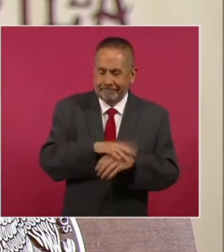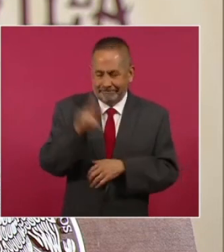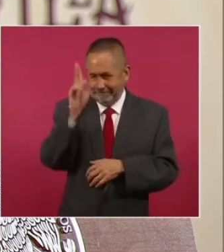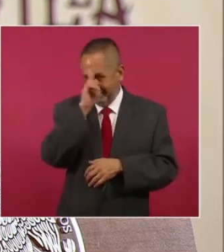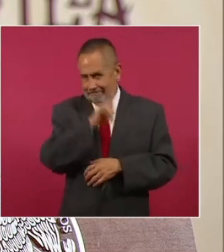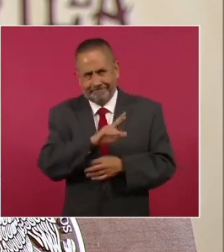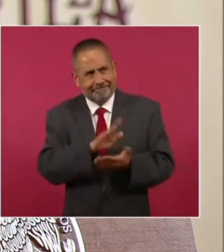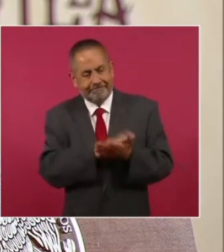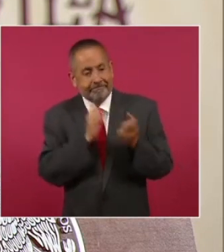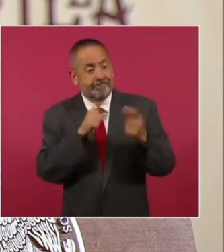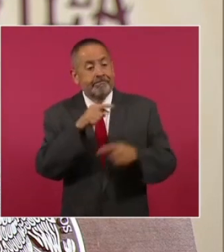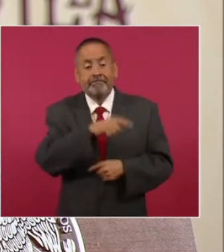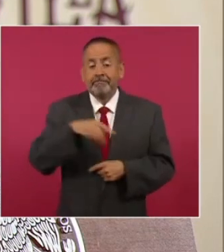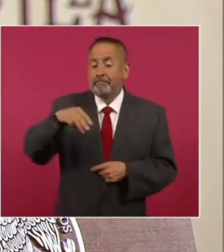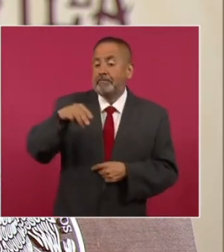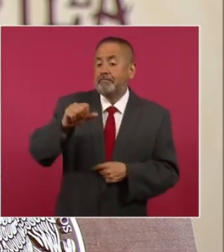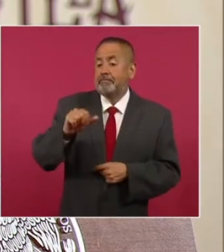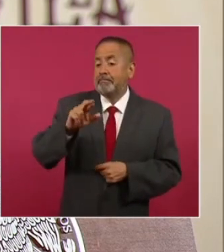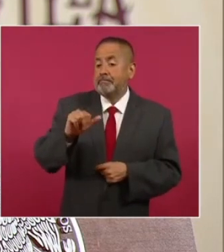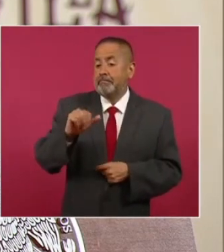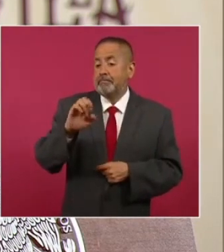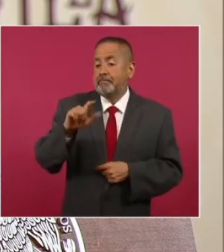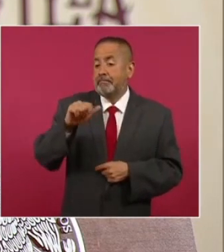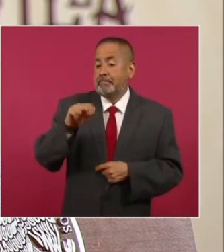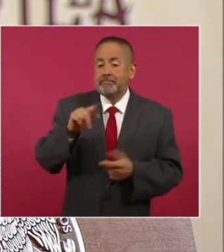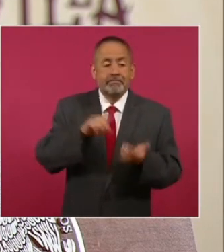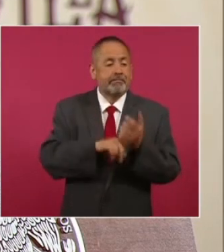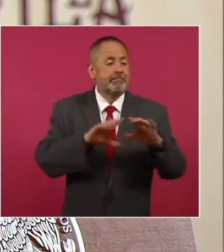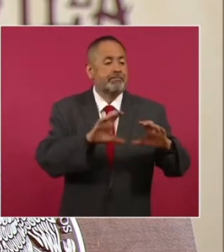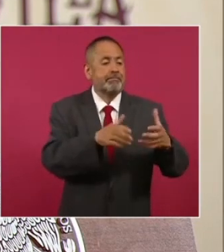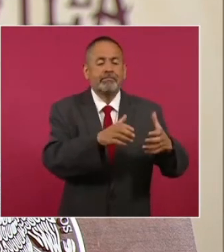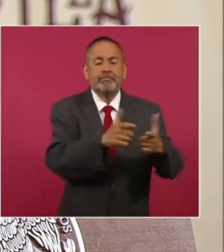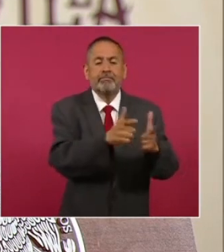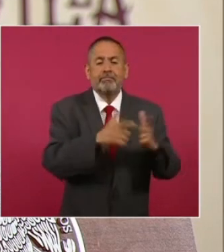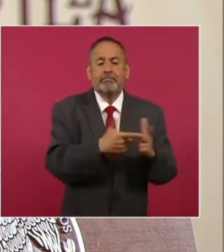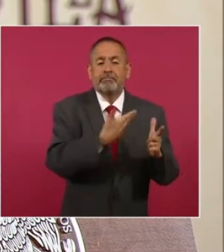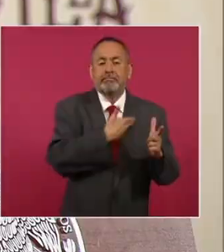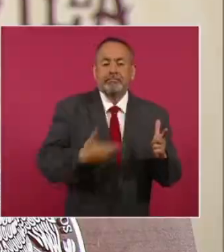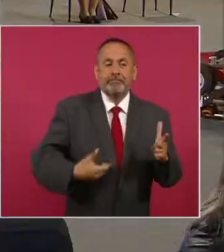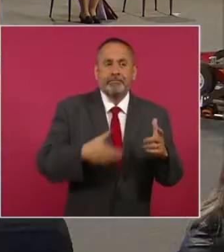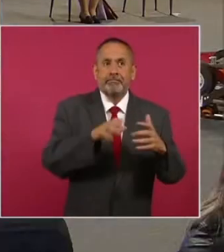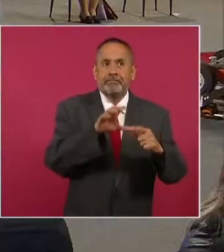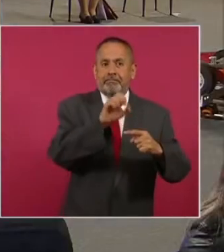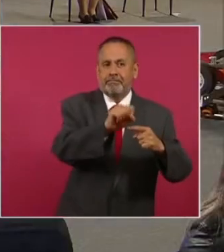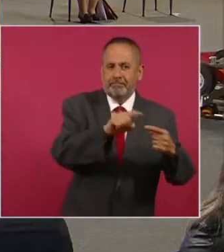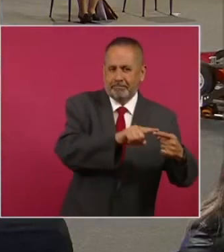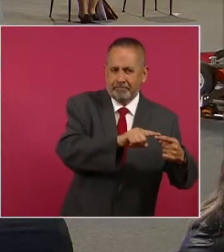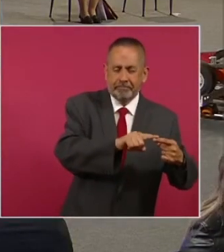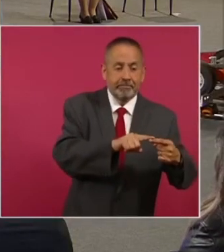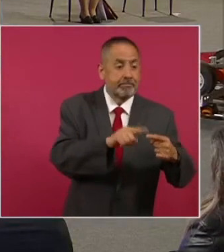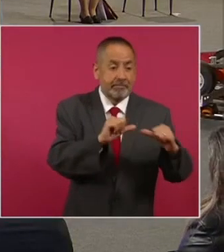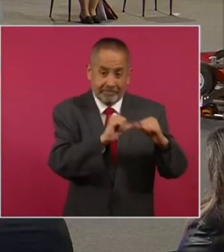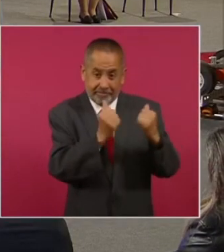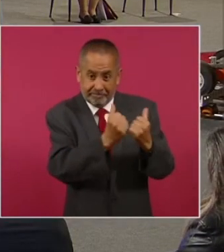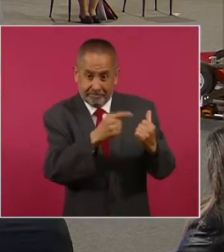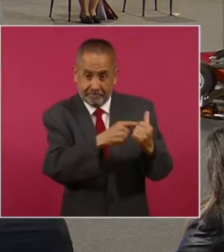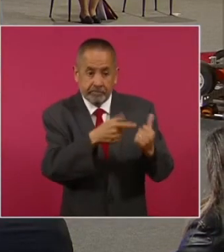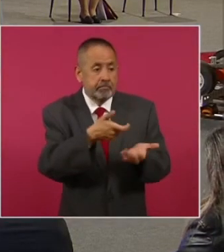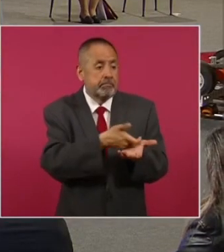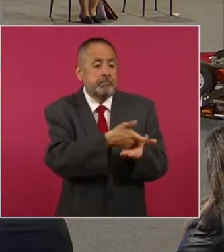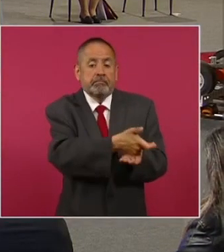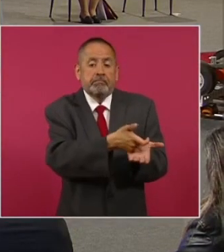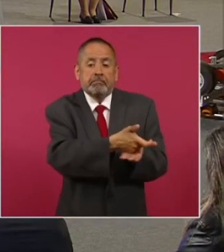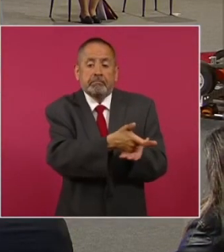la lleva María Elena Morera, presidenta de Causa en Común, asociación que, recordemos, recibía